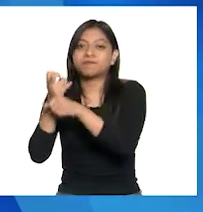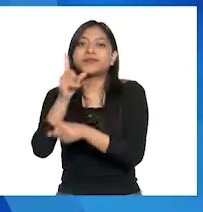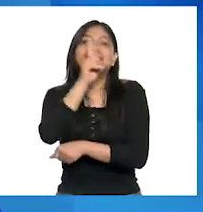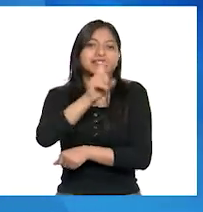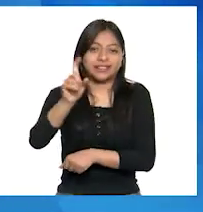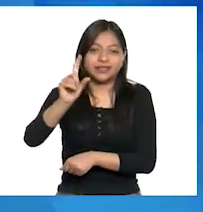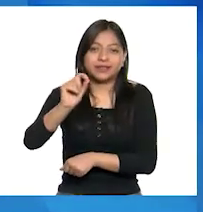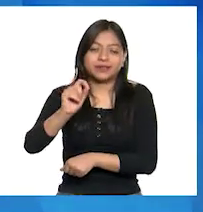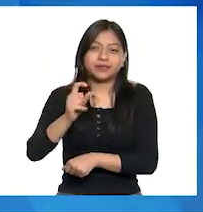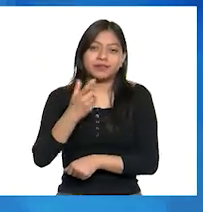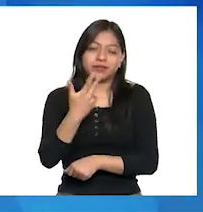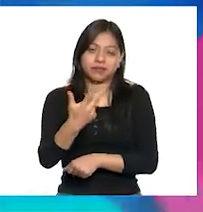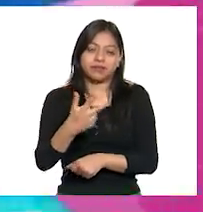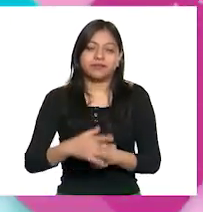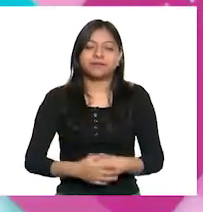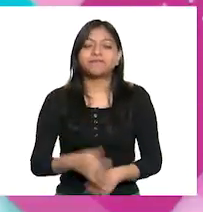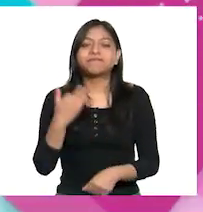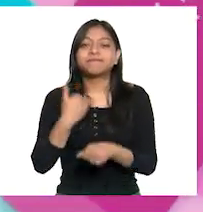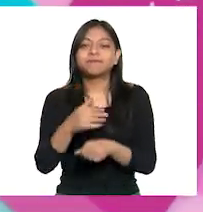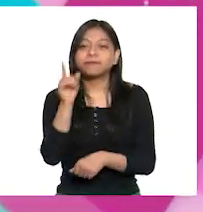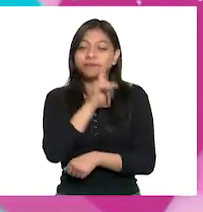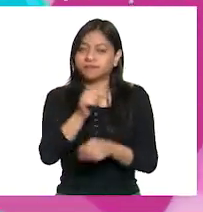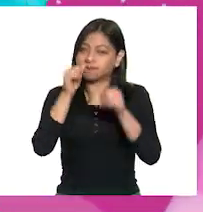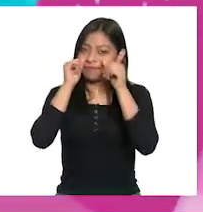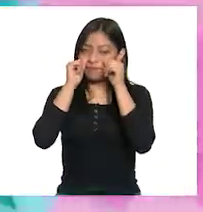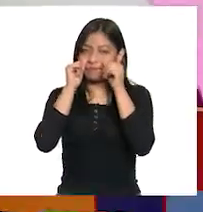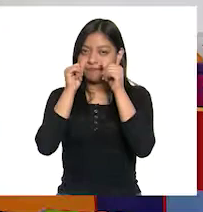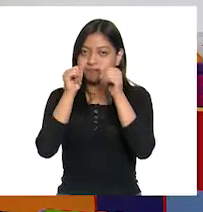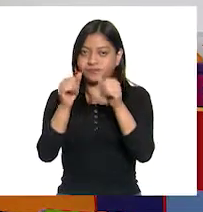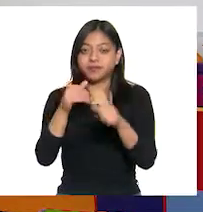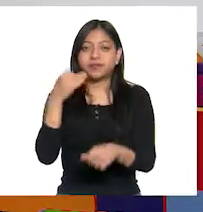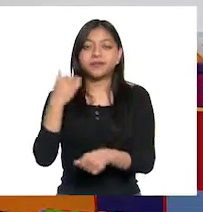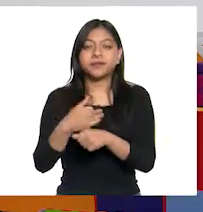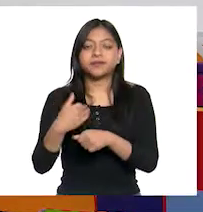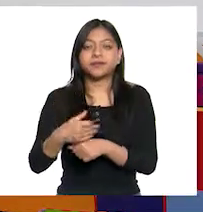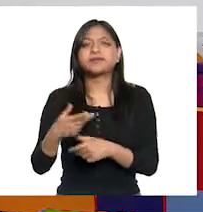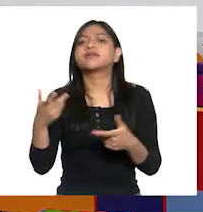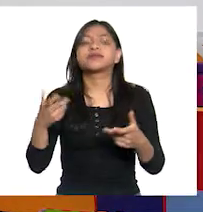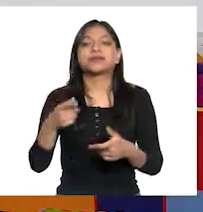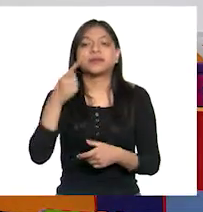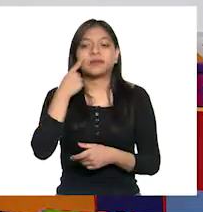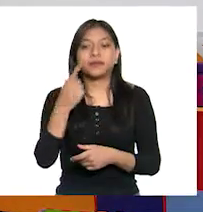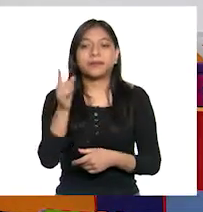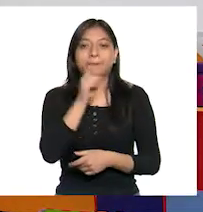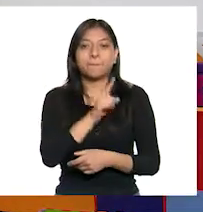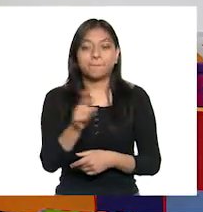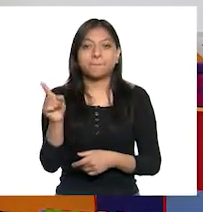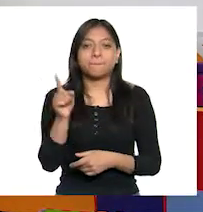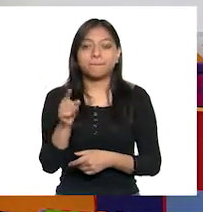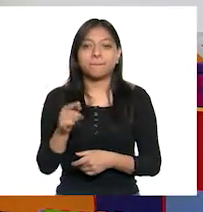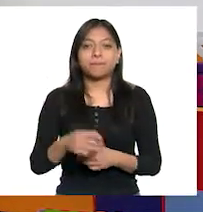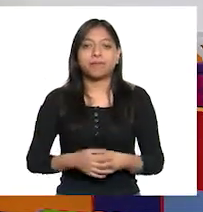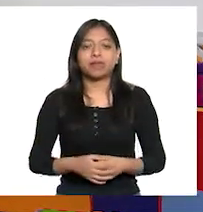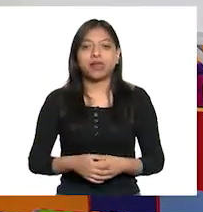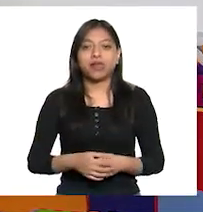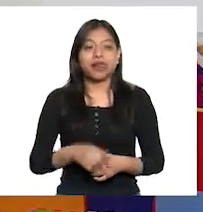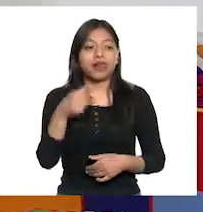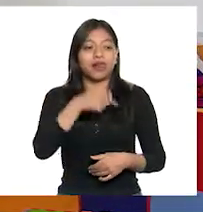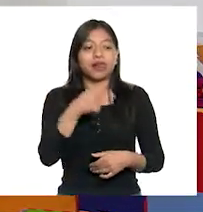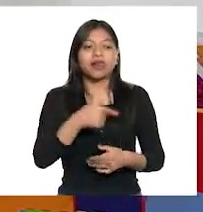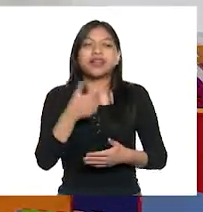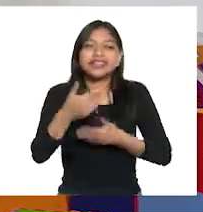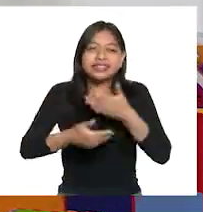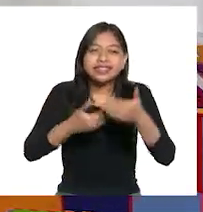Ahora, tenemos que poner mucha, mucha atención en el siguiente paso. Porque el paquete que ellos ya contrataron